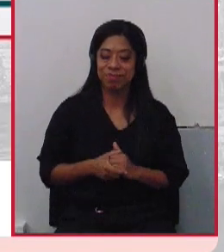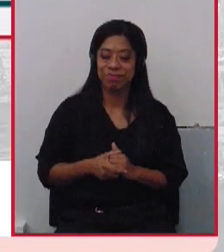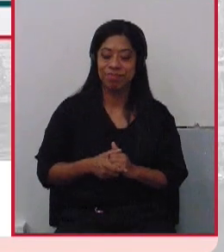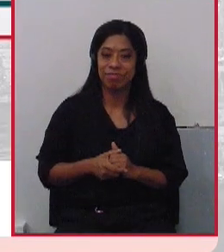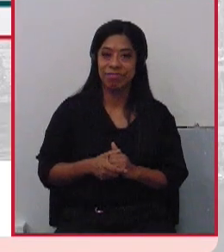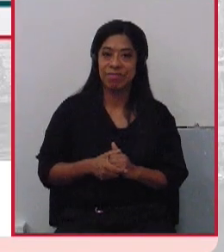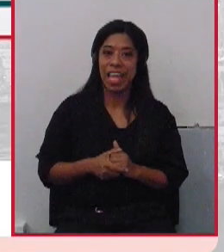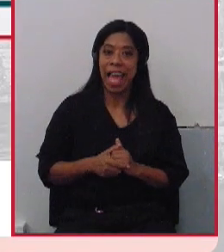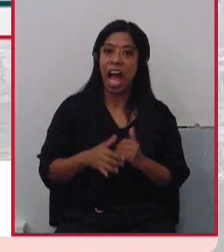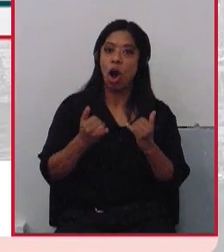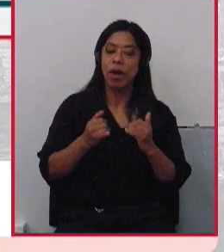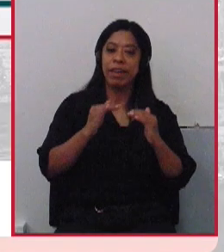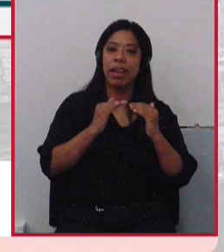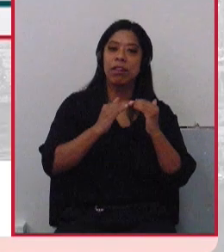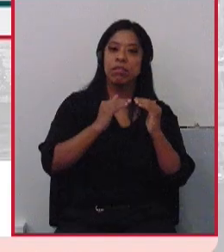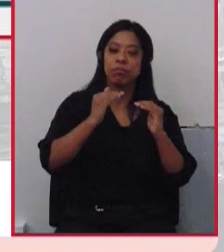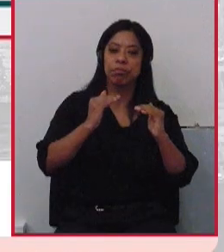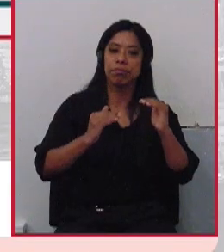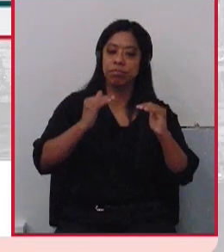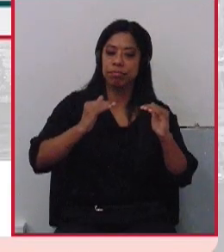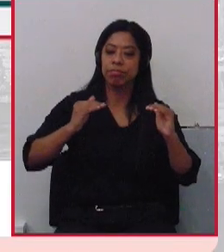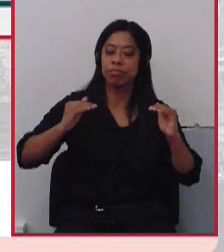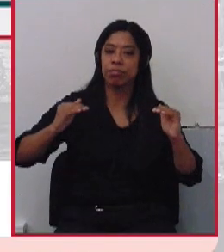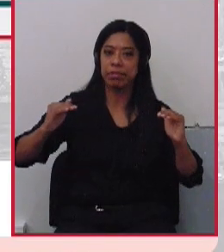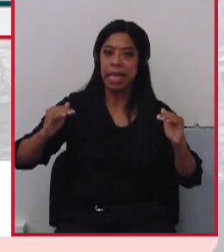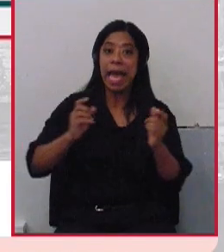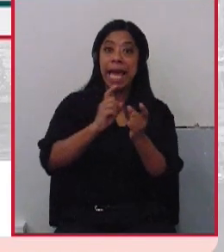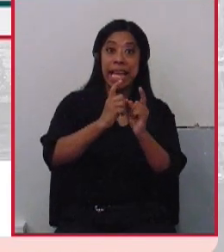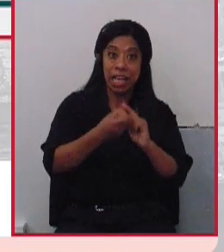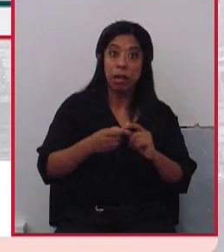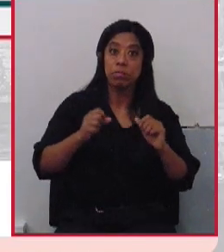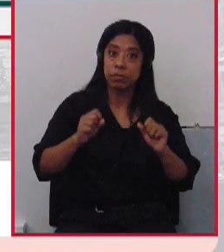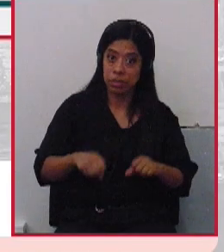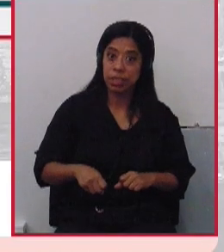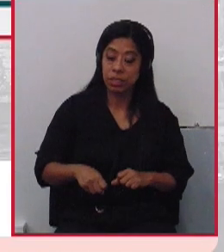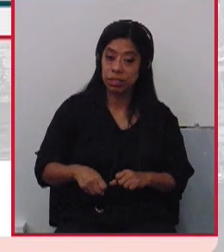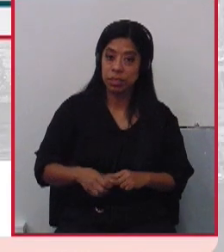la tendencia más estable, que hemos hecho cambios, sí.